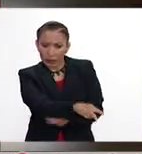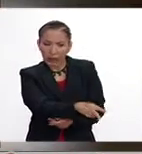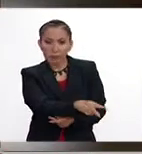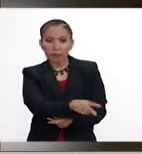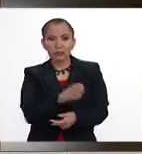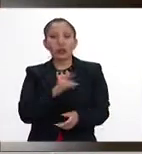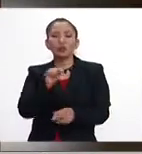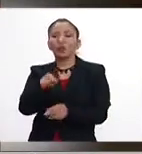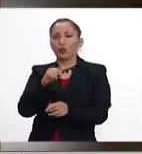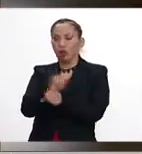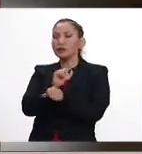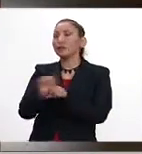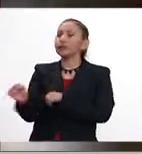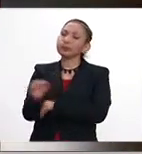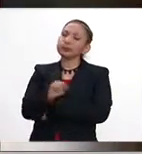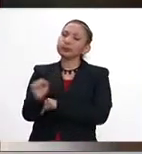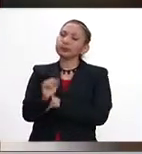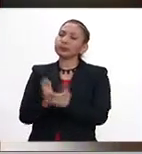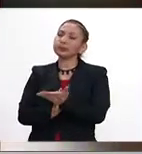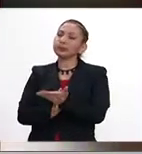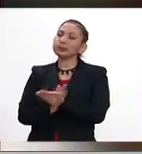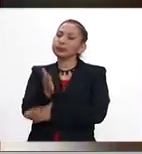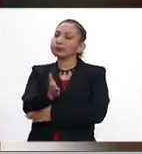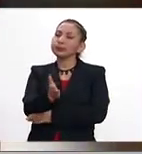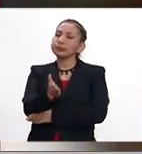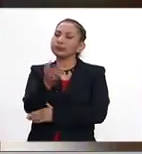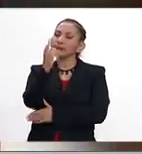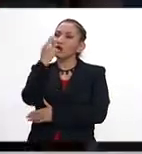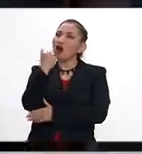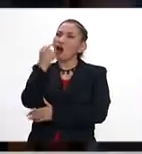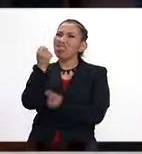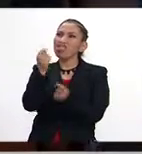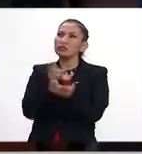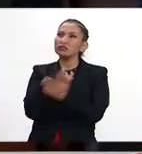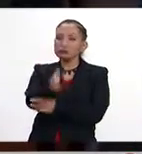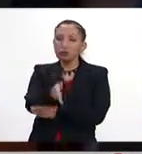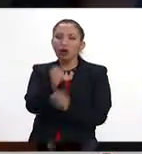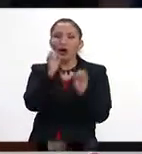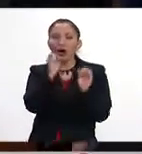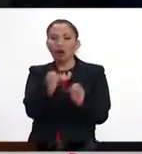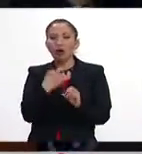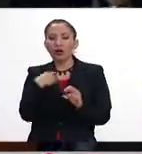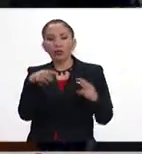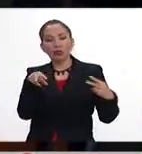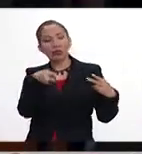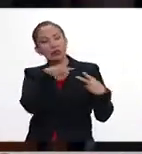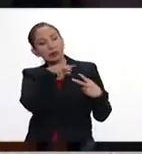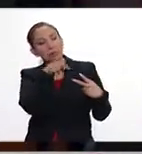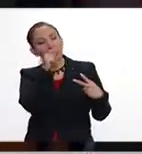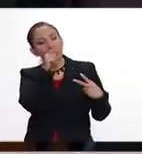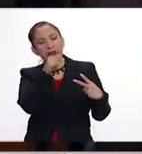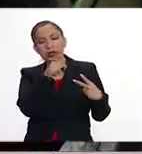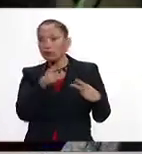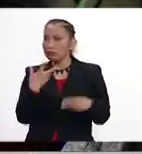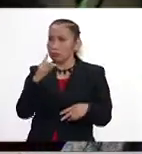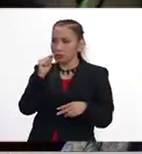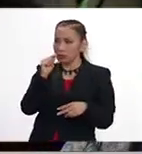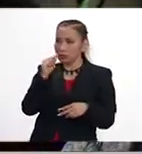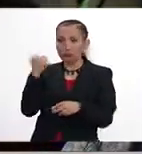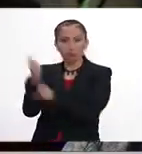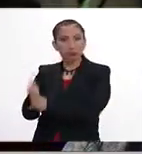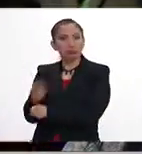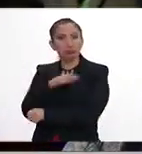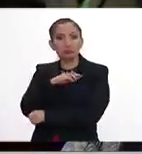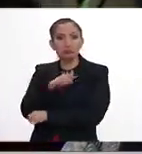un alto, Lo vas a ves acceso feo. de... Pues es que a depende ese grado mucho, llegas. es mucha O sea, son discrecionalidad. criterios que ya dependen